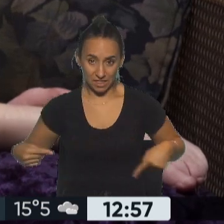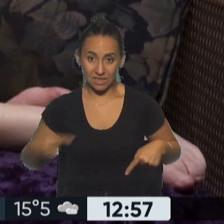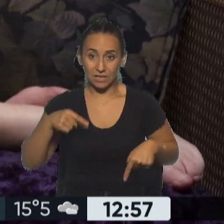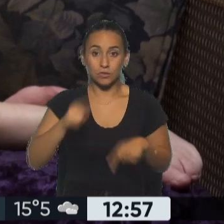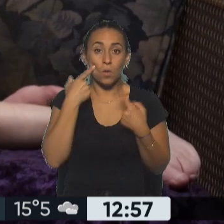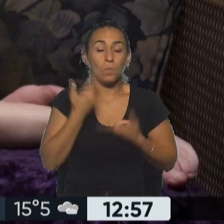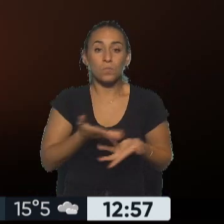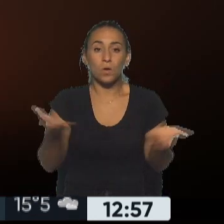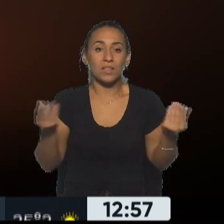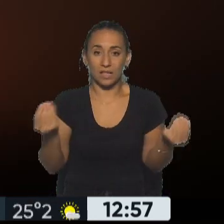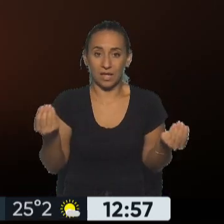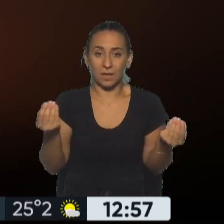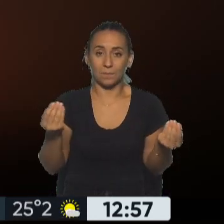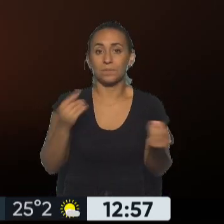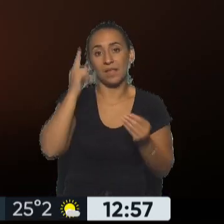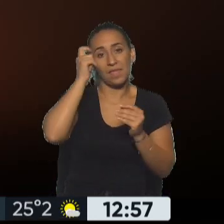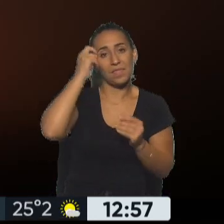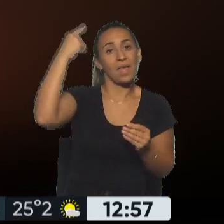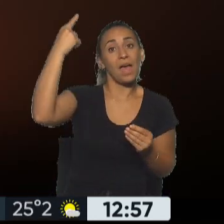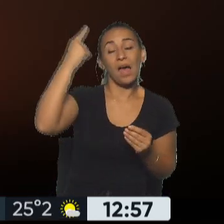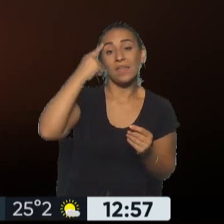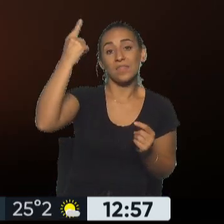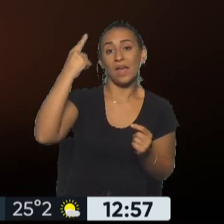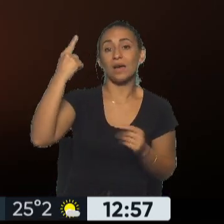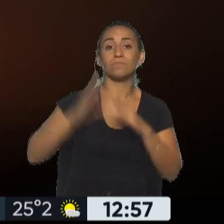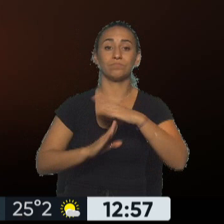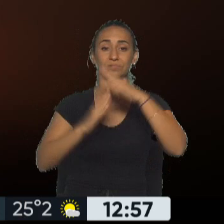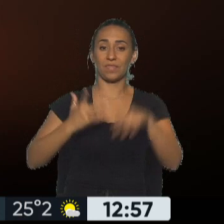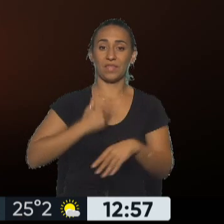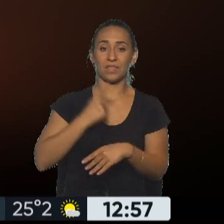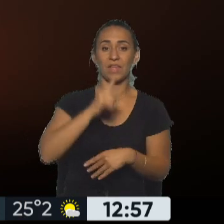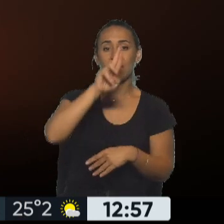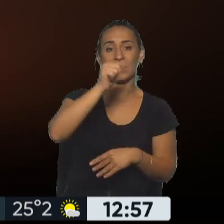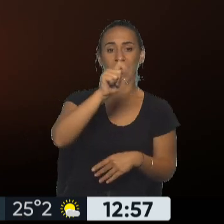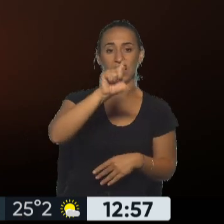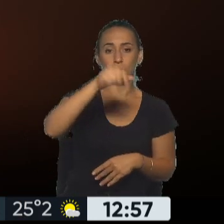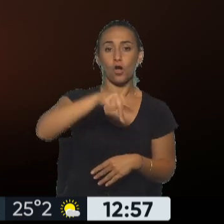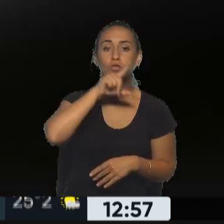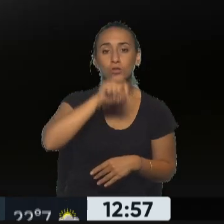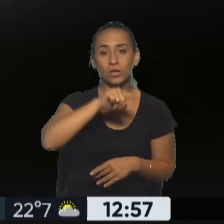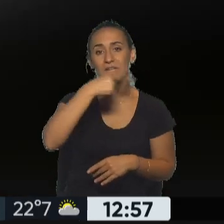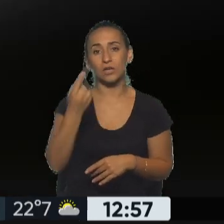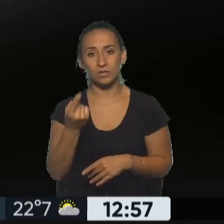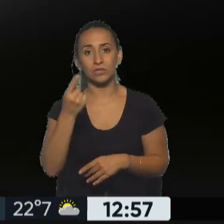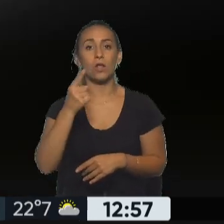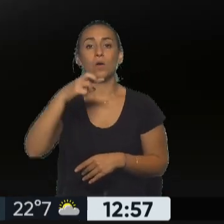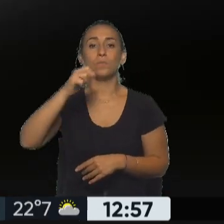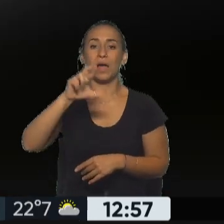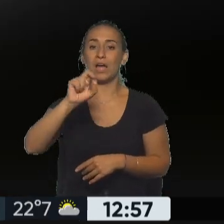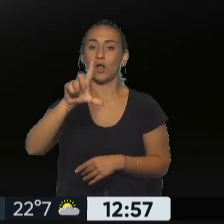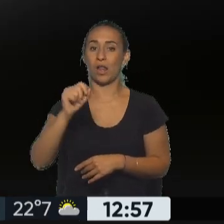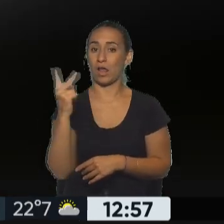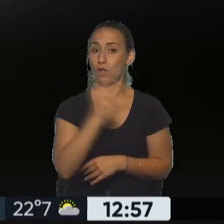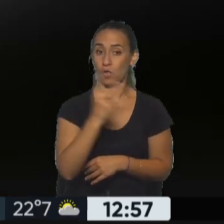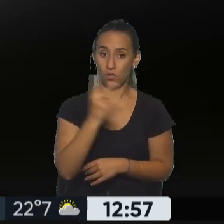exposición que es una idea y dirección general de Jimena Raconto Yunta y Esteban Parola sobre el trabajo